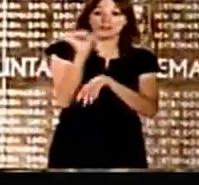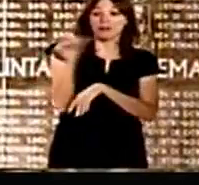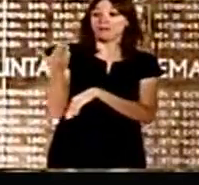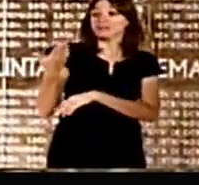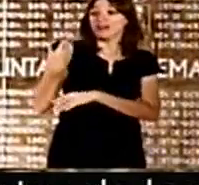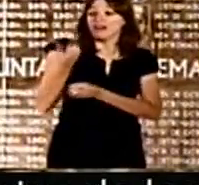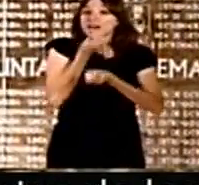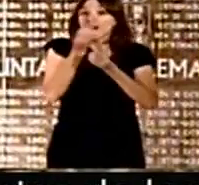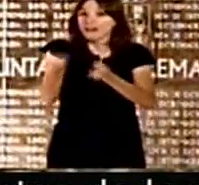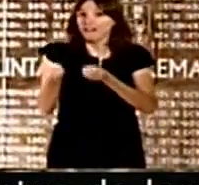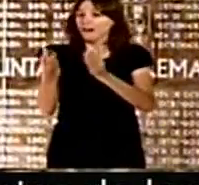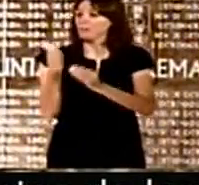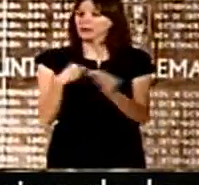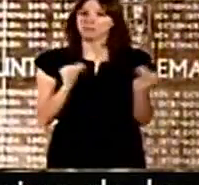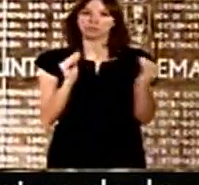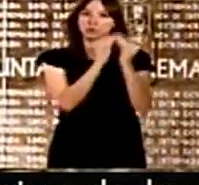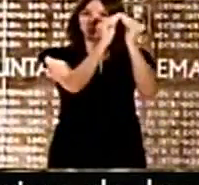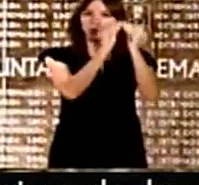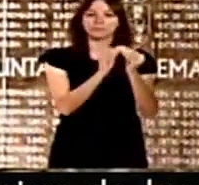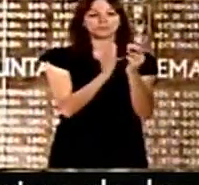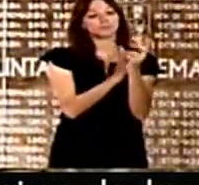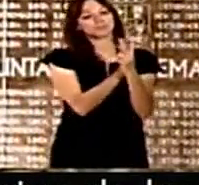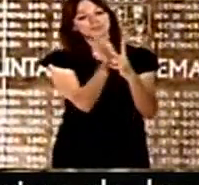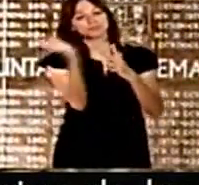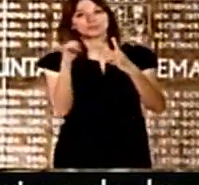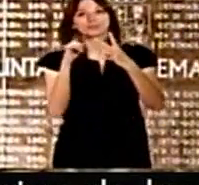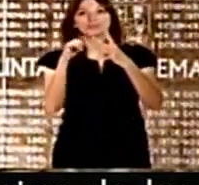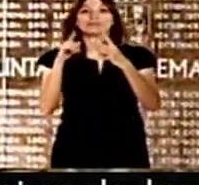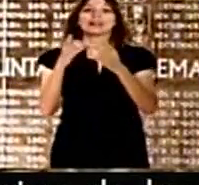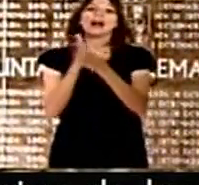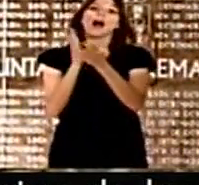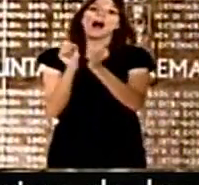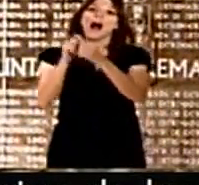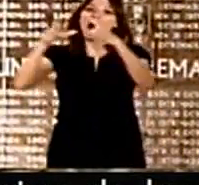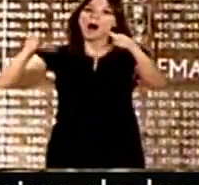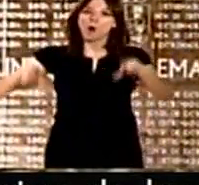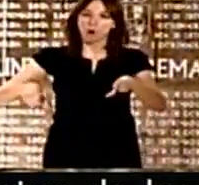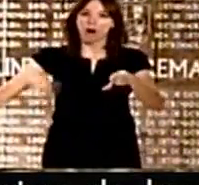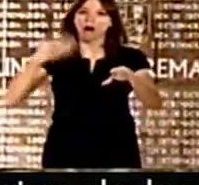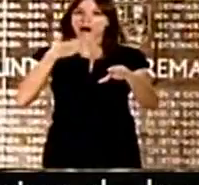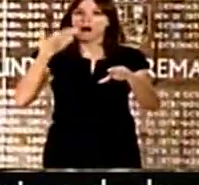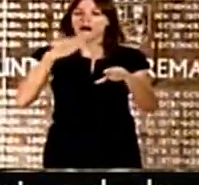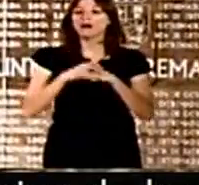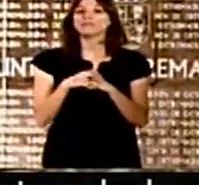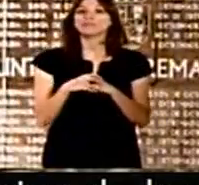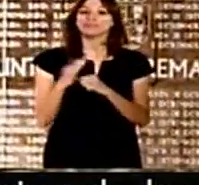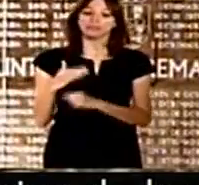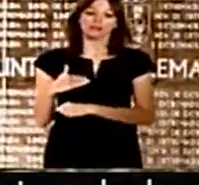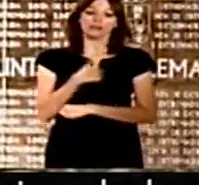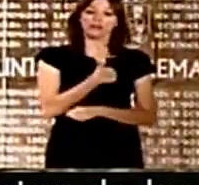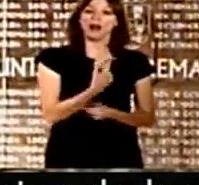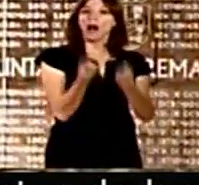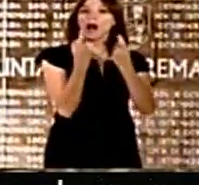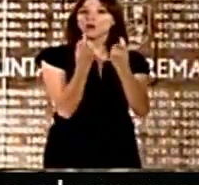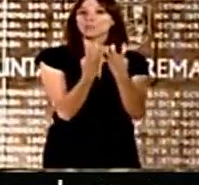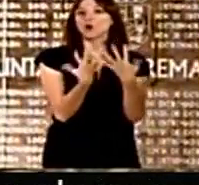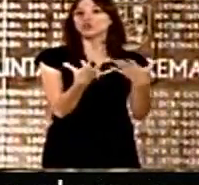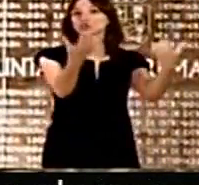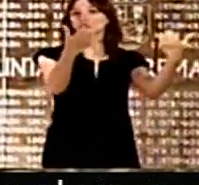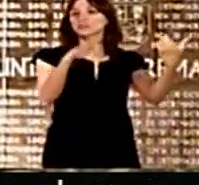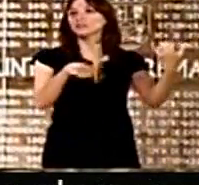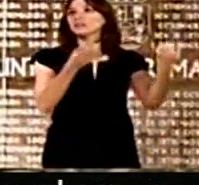rueda de prensa. Respecto a lo de las aulas en los colegios. Por un lado, los alumnos han manifestado la oportunidad de